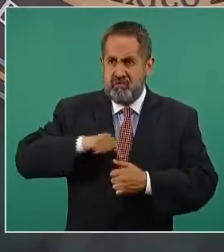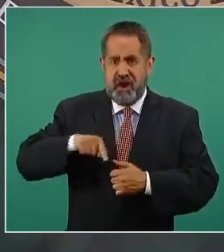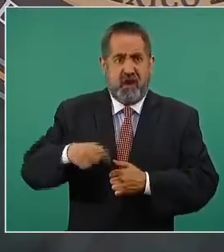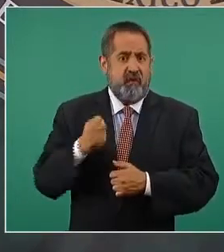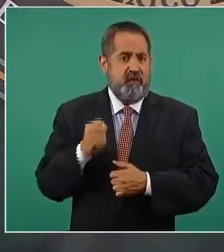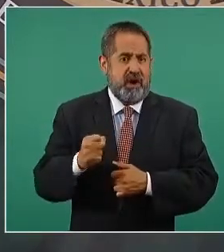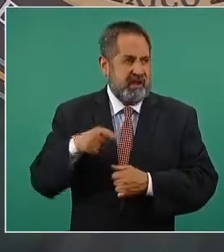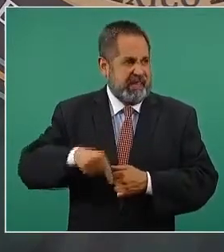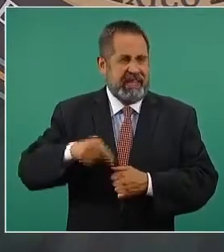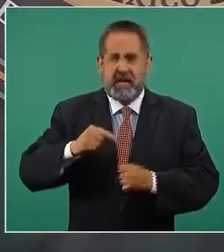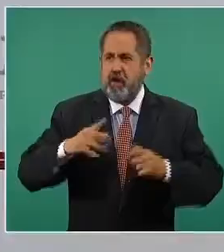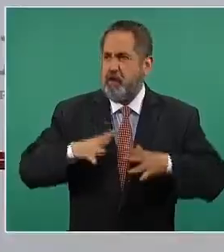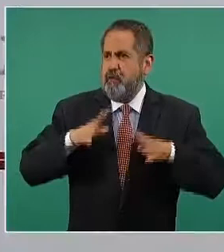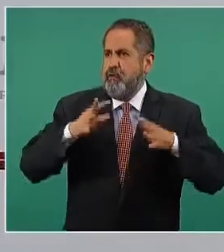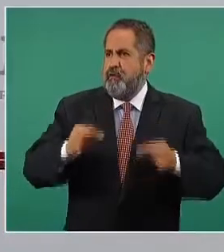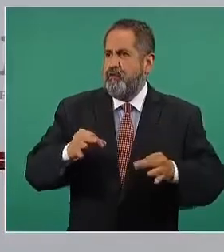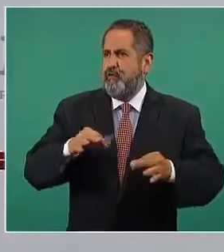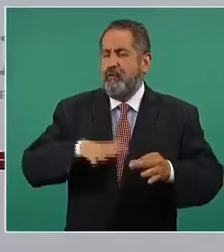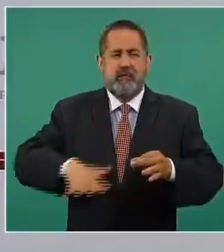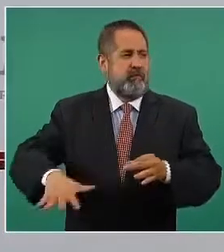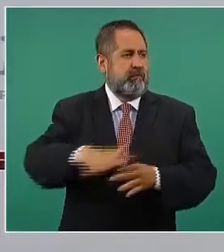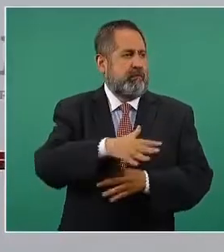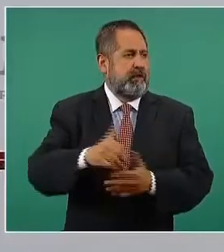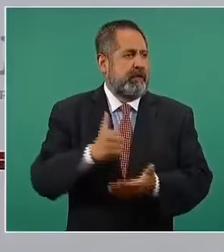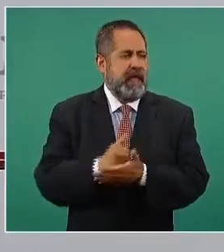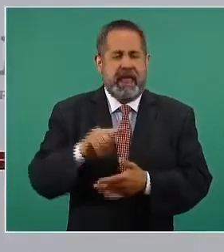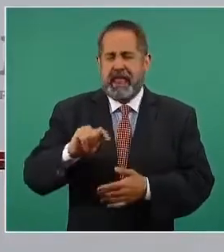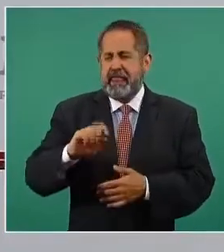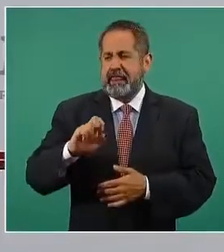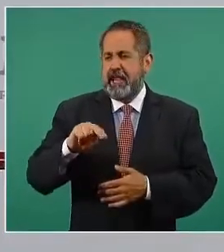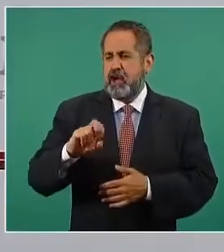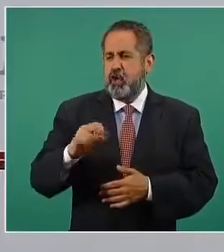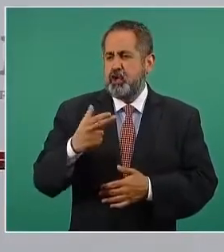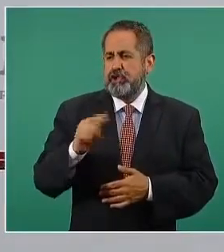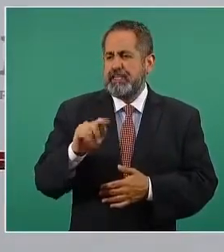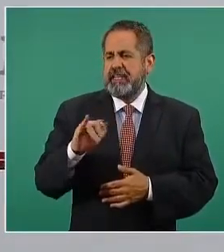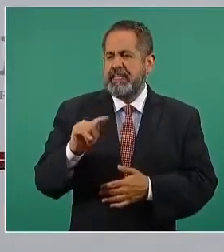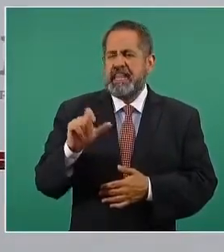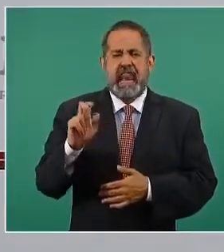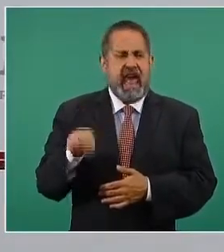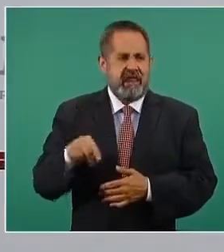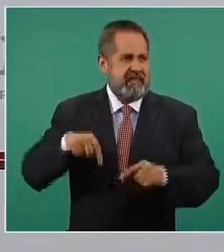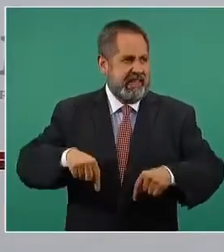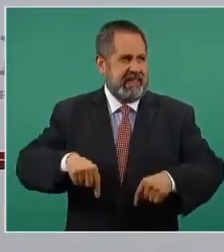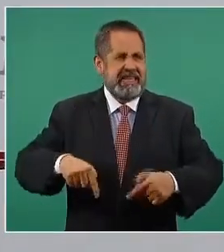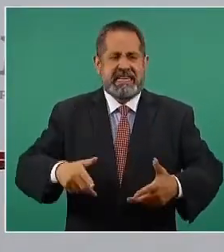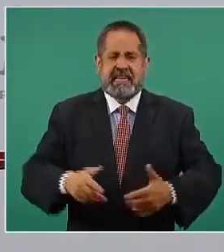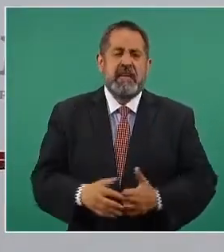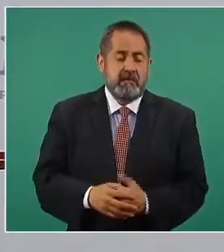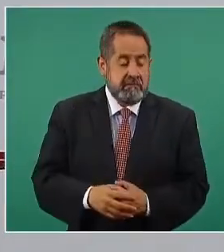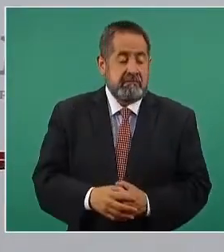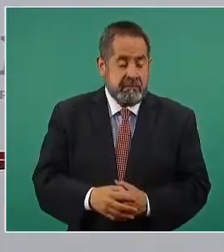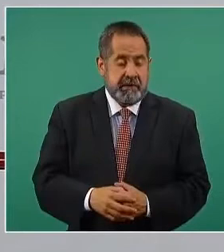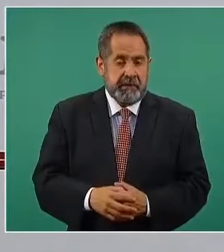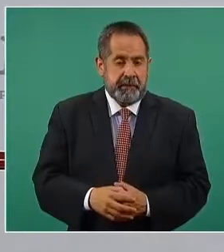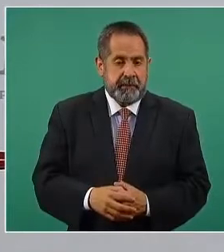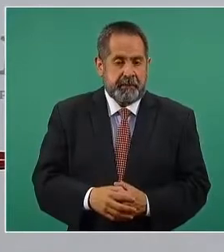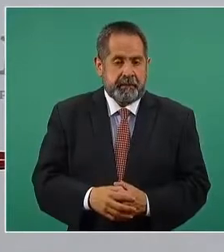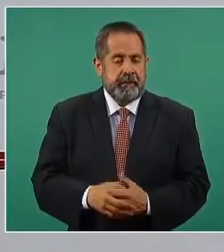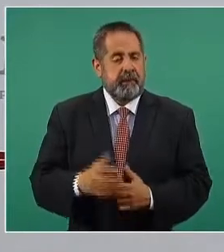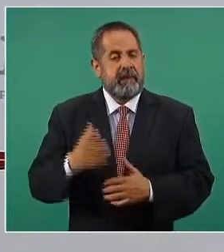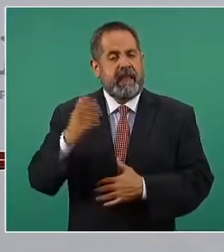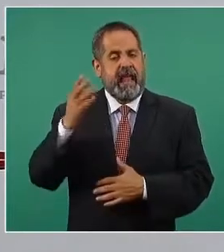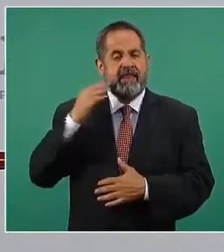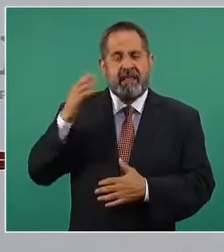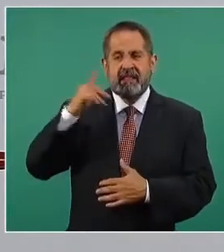fundadores de Tenochtitlan. Se ha querido justificar la barbarie